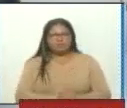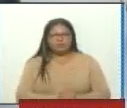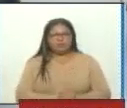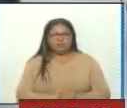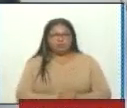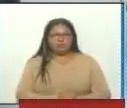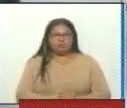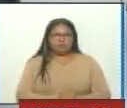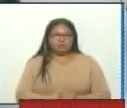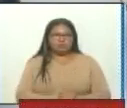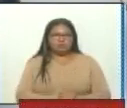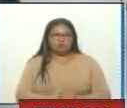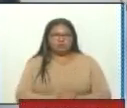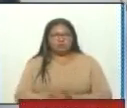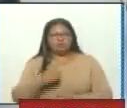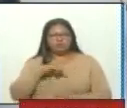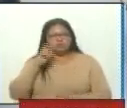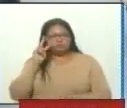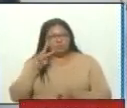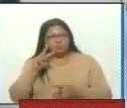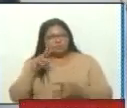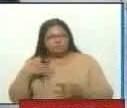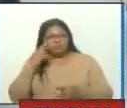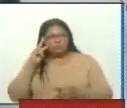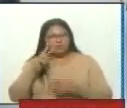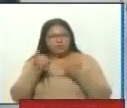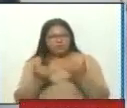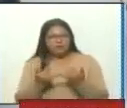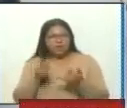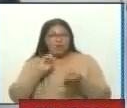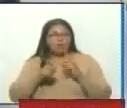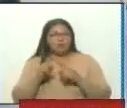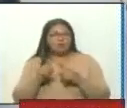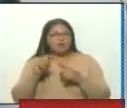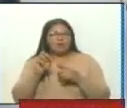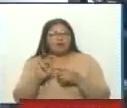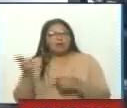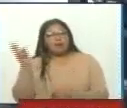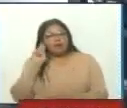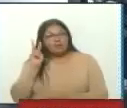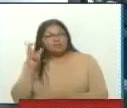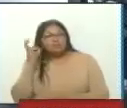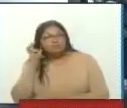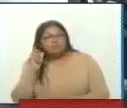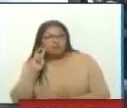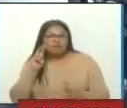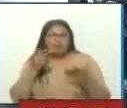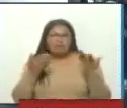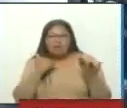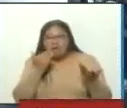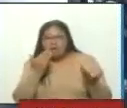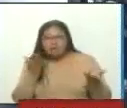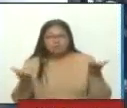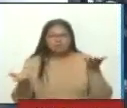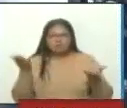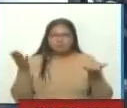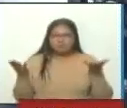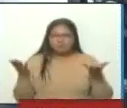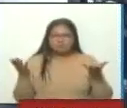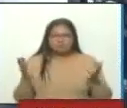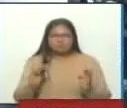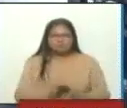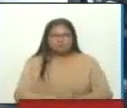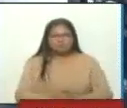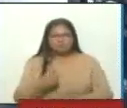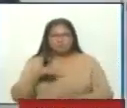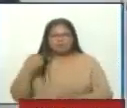pueda llegar con suficiente nitidez. Cuando yo escucho algunas emisoras reclamar, aquí no se oye, aquí se cayó, aquí tal cosa. Hay que revisar, hay que